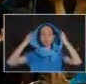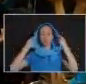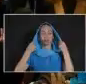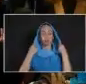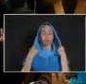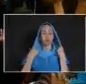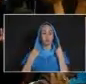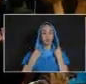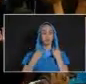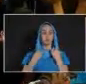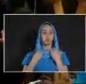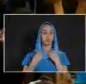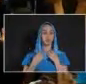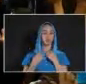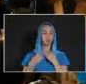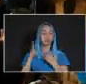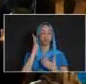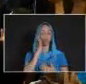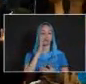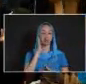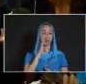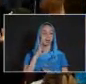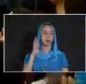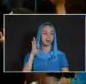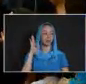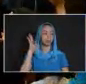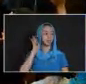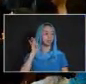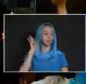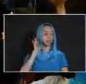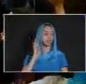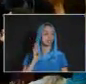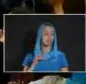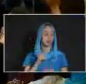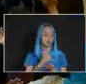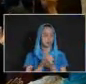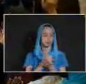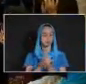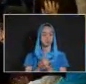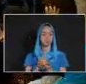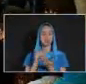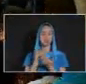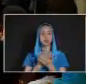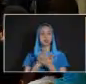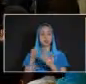Hermana Betsy, no sé si pasó al frente también. Ahí está, amén.